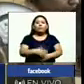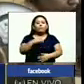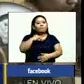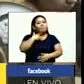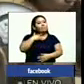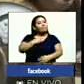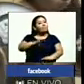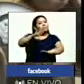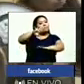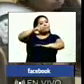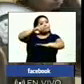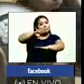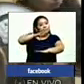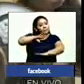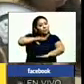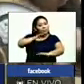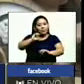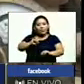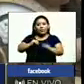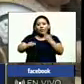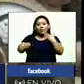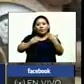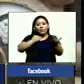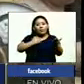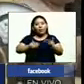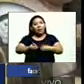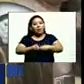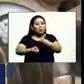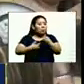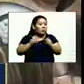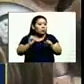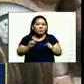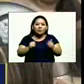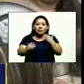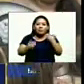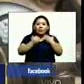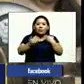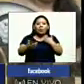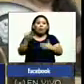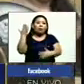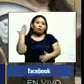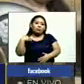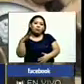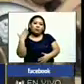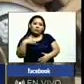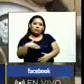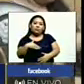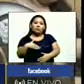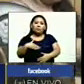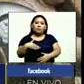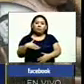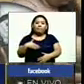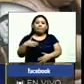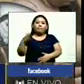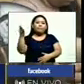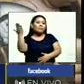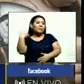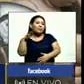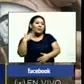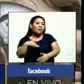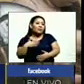Una satisfacción muy grande que no se puede explicar con palabras es una experiencia que uno vive,